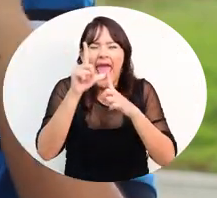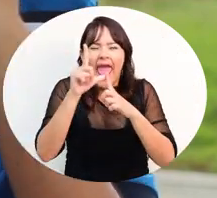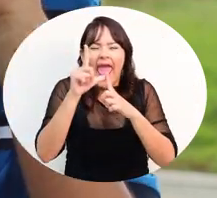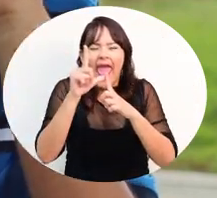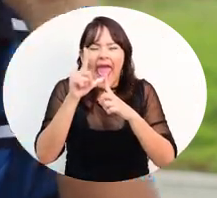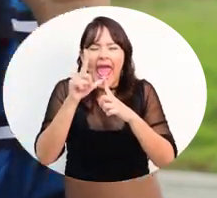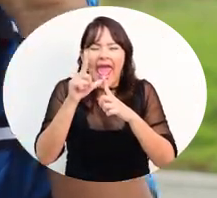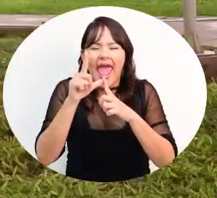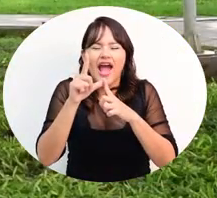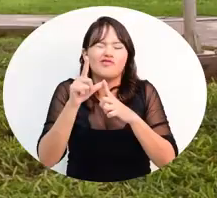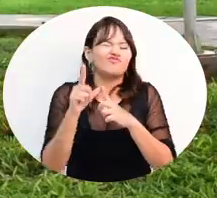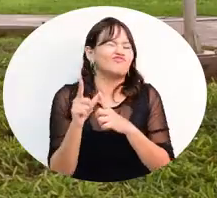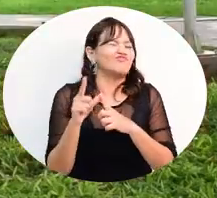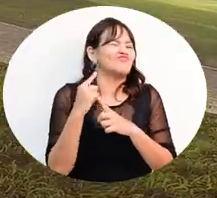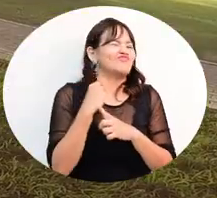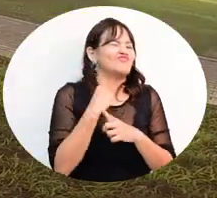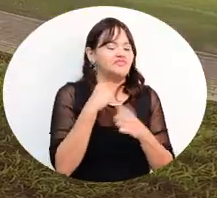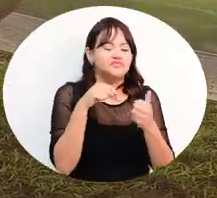letra. ¡Roy!